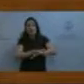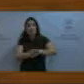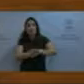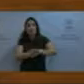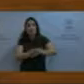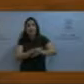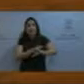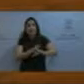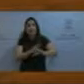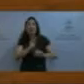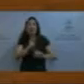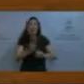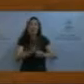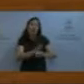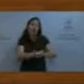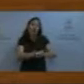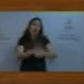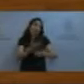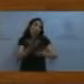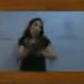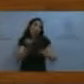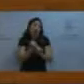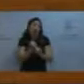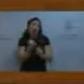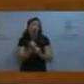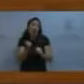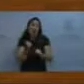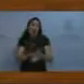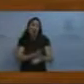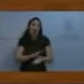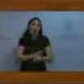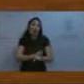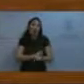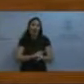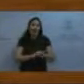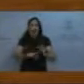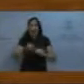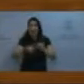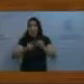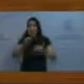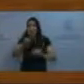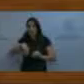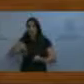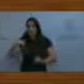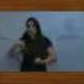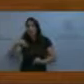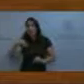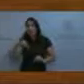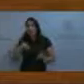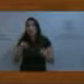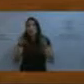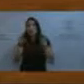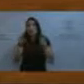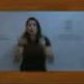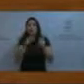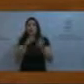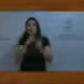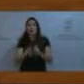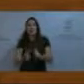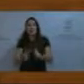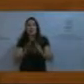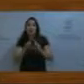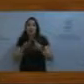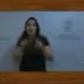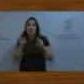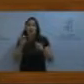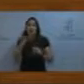y más en concreto a la labor de la Consejería de Fomento y a la presidenta del Consejo de Administración de la empresa pública SOGEPSA, lo es